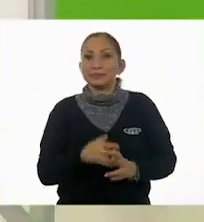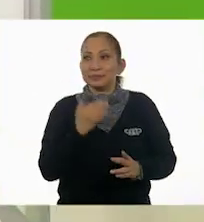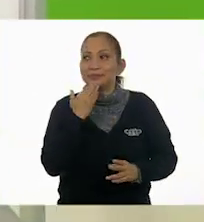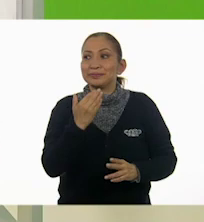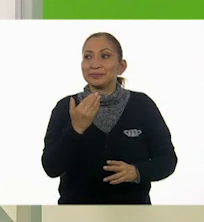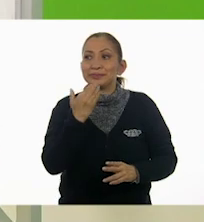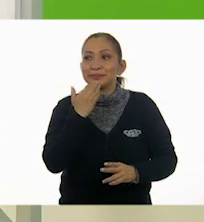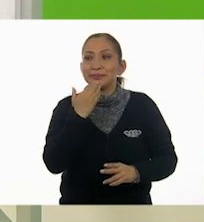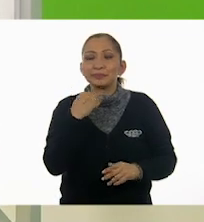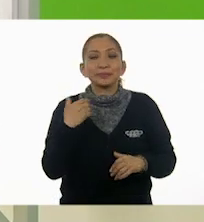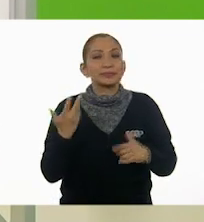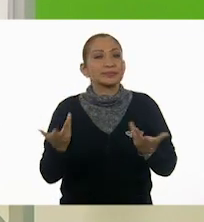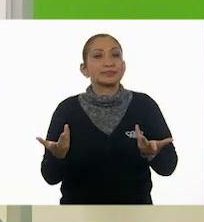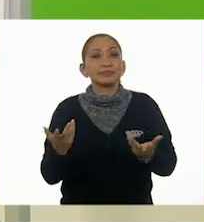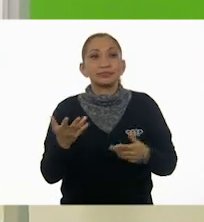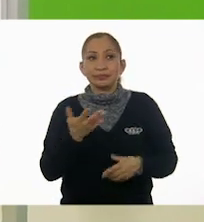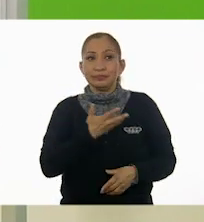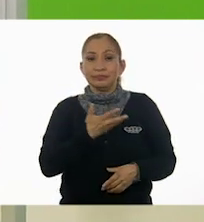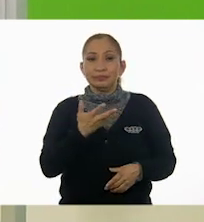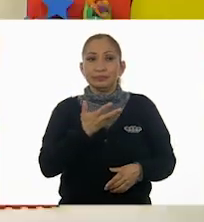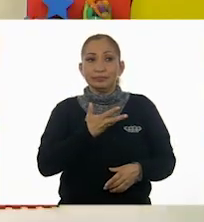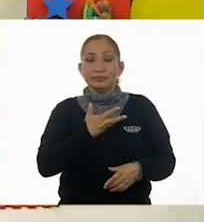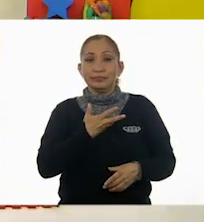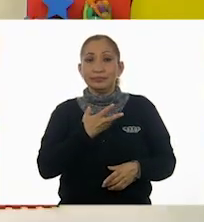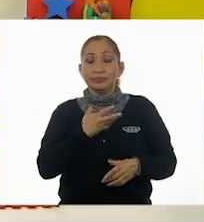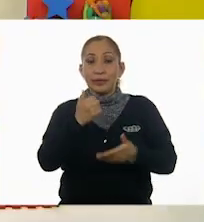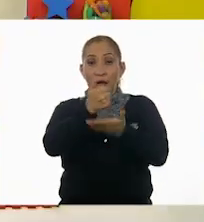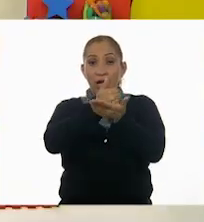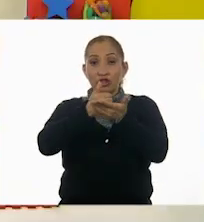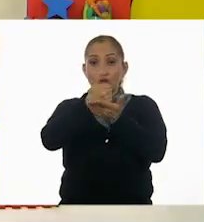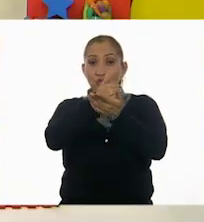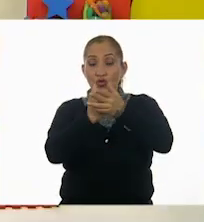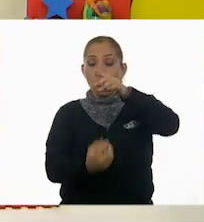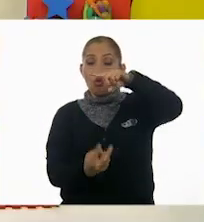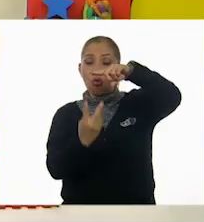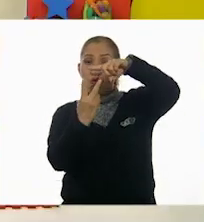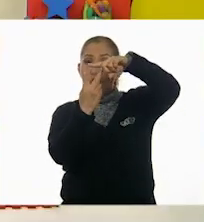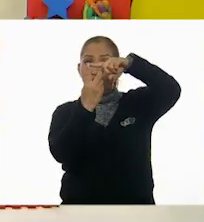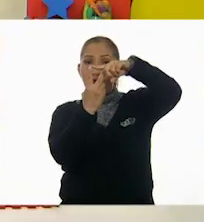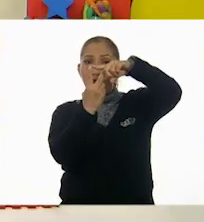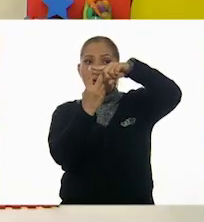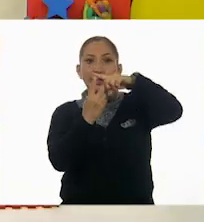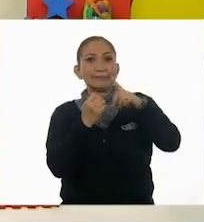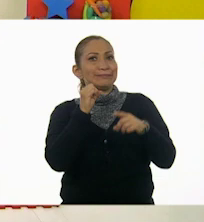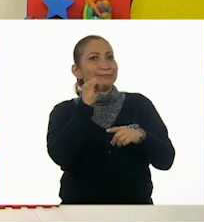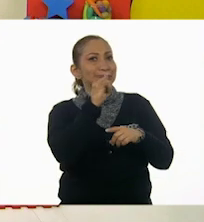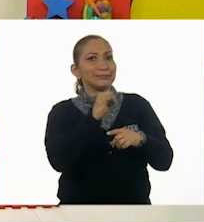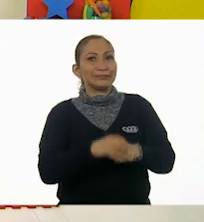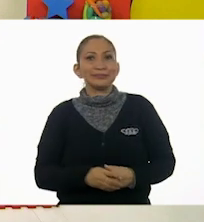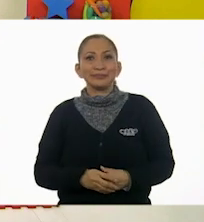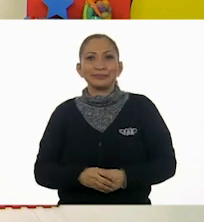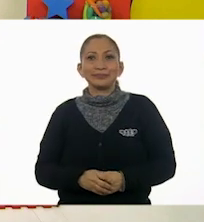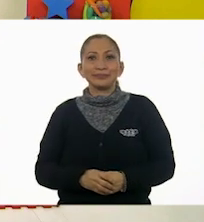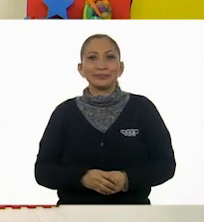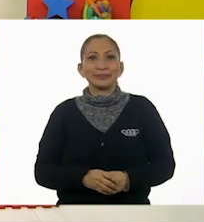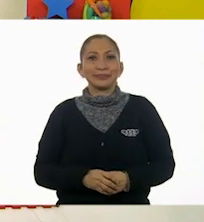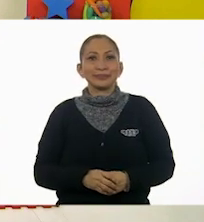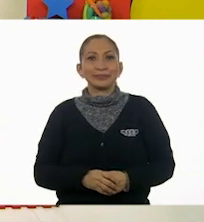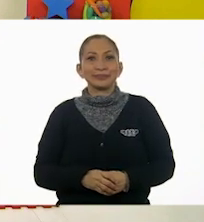Bien, entonces aquí tenemos el triángulo azul hacia abajo. ¡Sí!